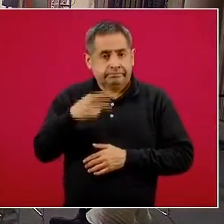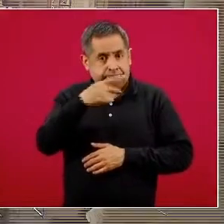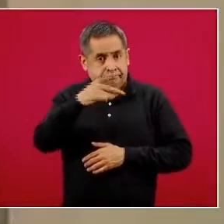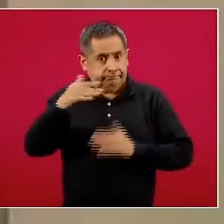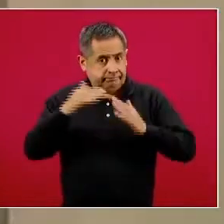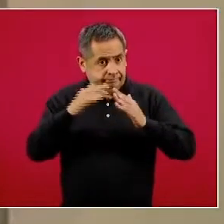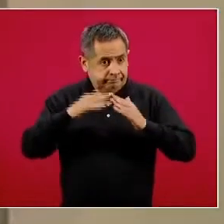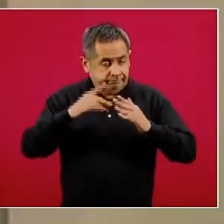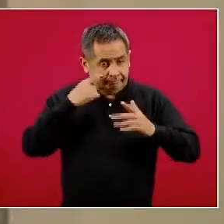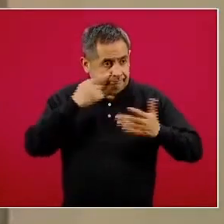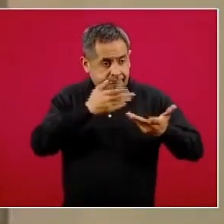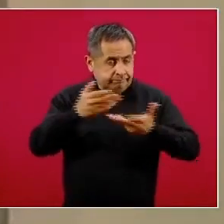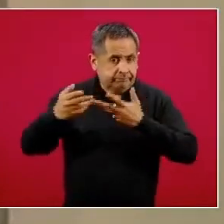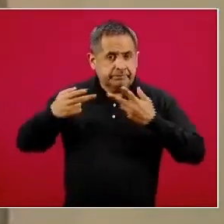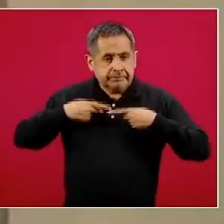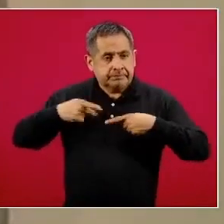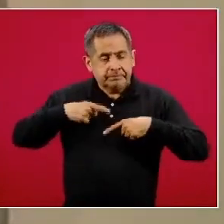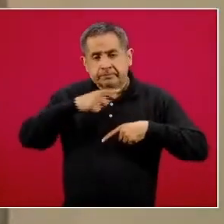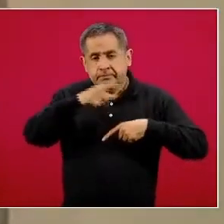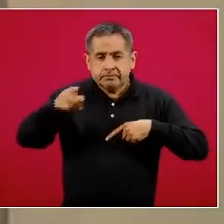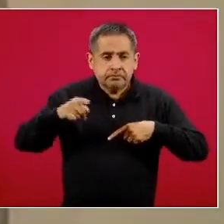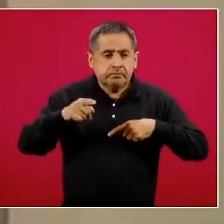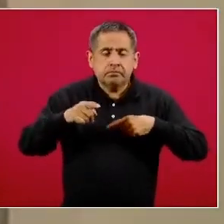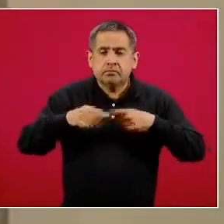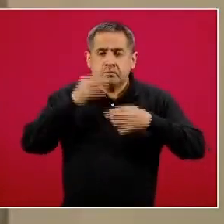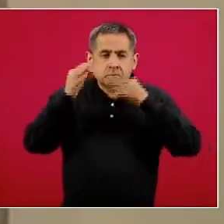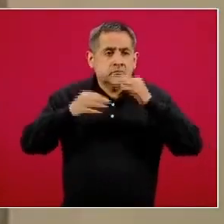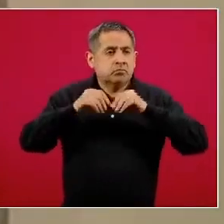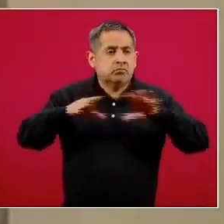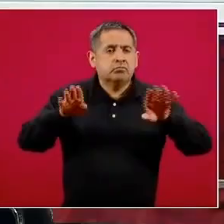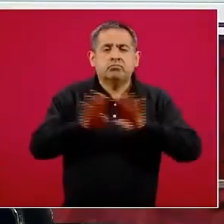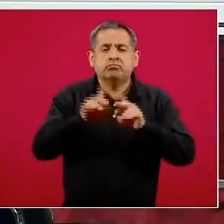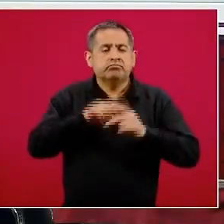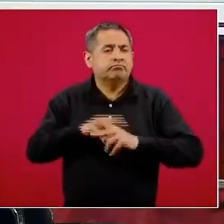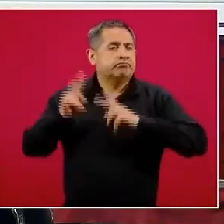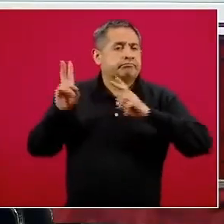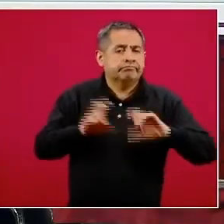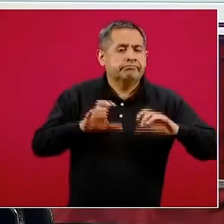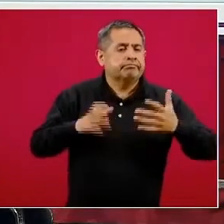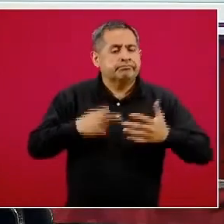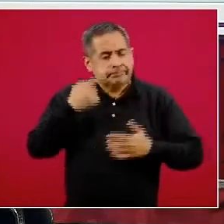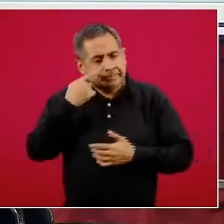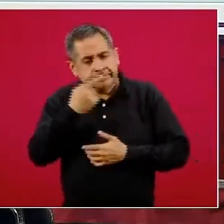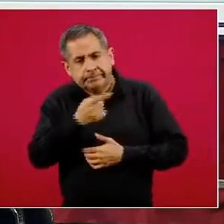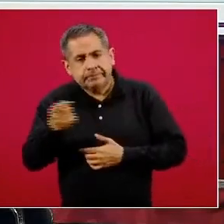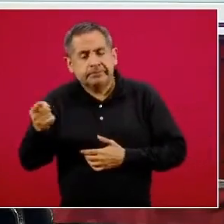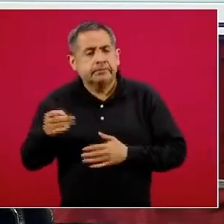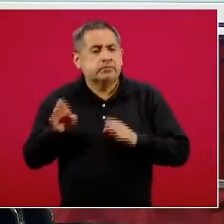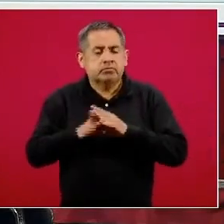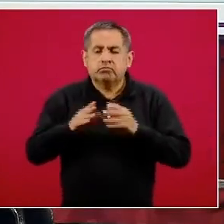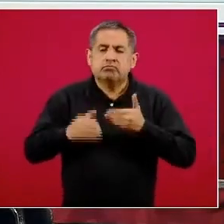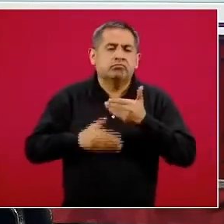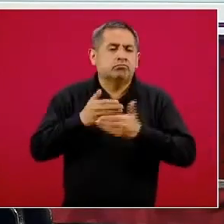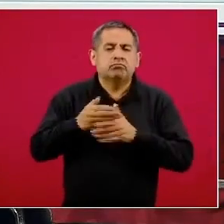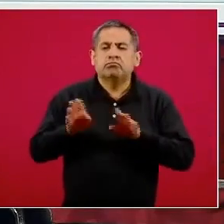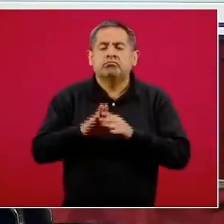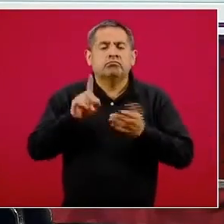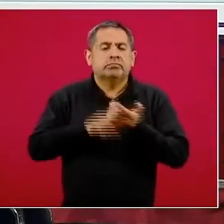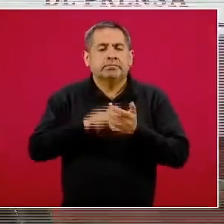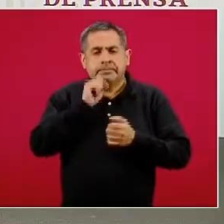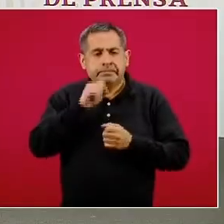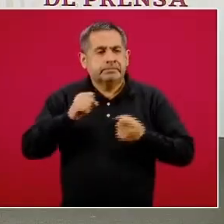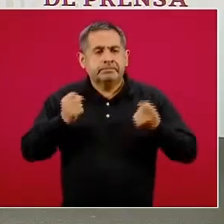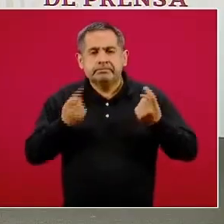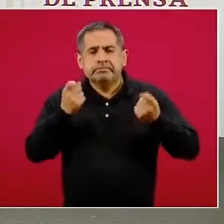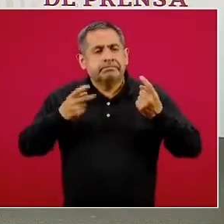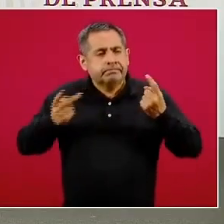casa y ustedes, personas que se dedican a la comunicación, pueden descargarlo, analizarlo y generar también aquí